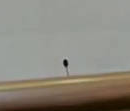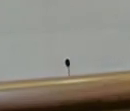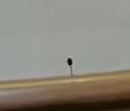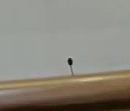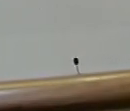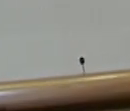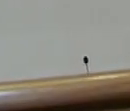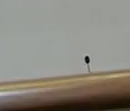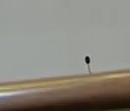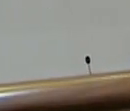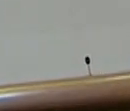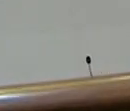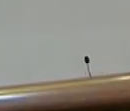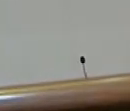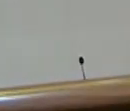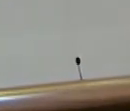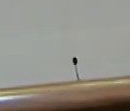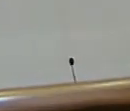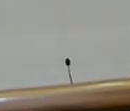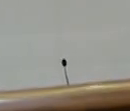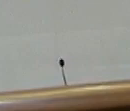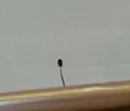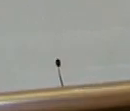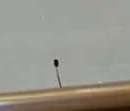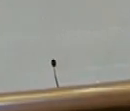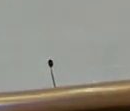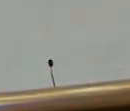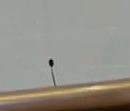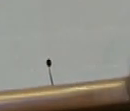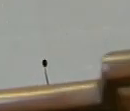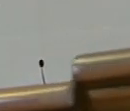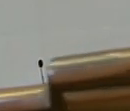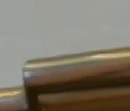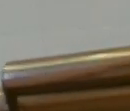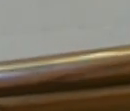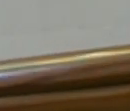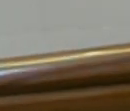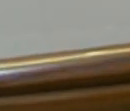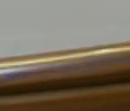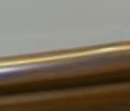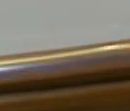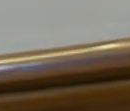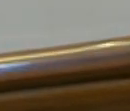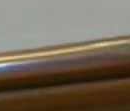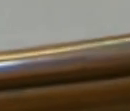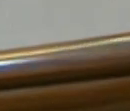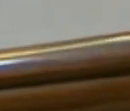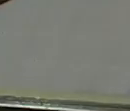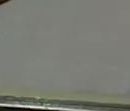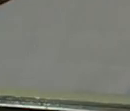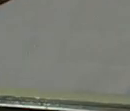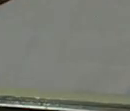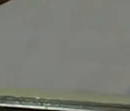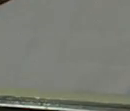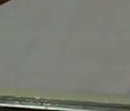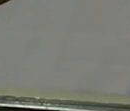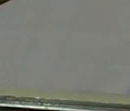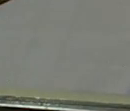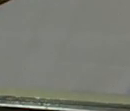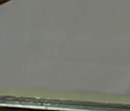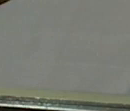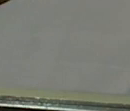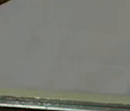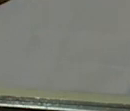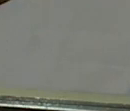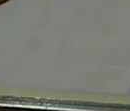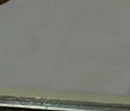hemiciclo protocolar del Palacio Federal Legislativo, donde está a punto de iniciar esta 30ª sesión ordinaria por parte de la Asamblea